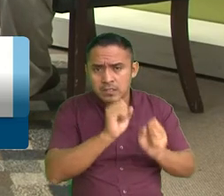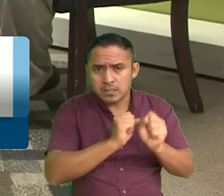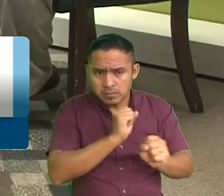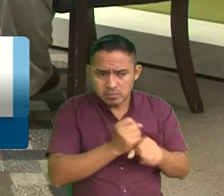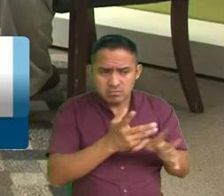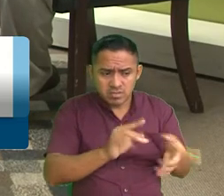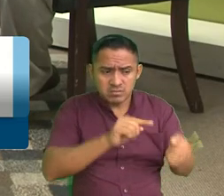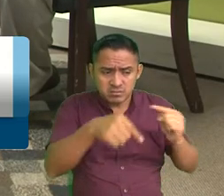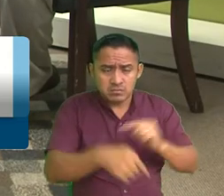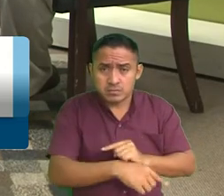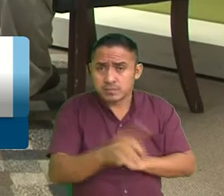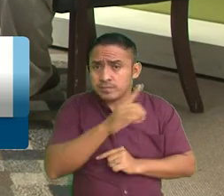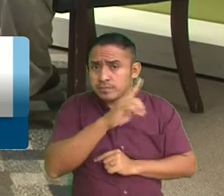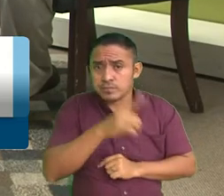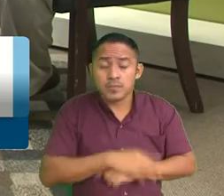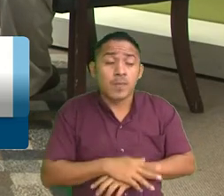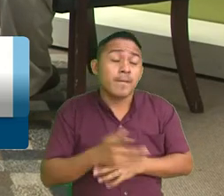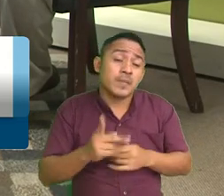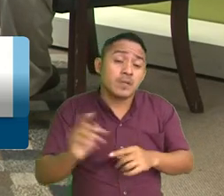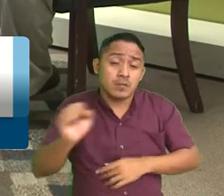hablando. Socialmente lo hemos hecho.